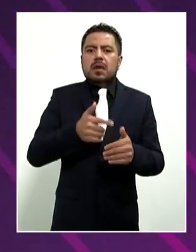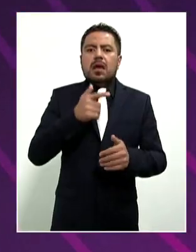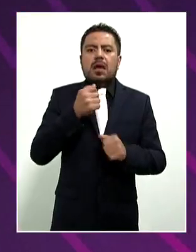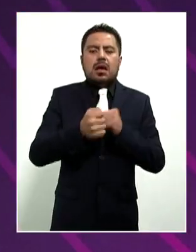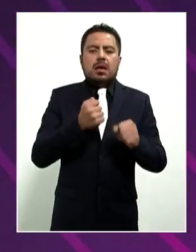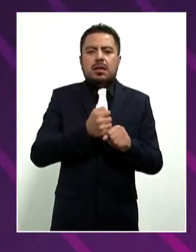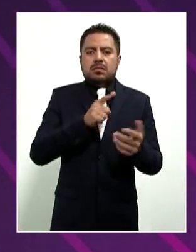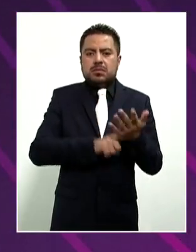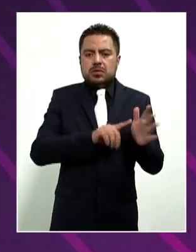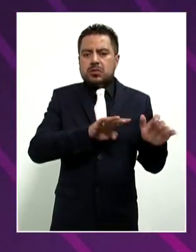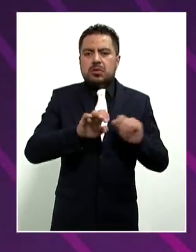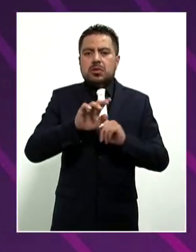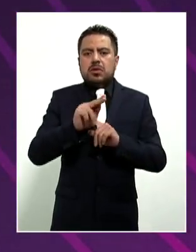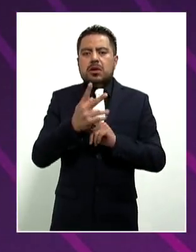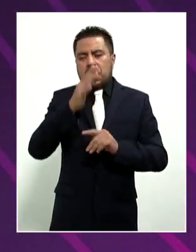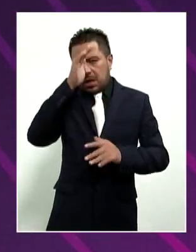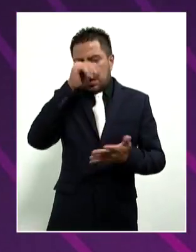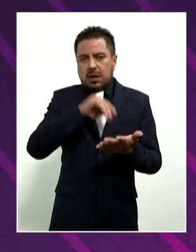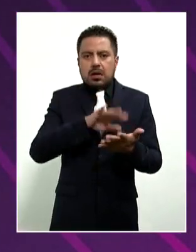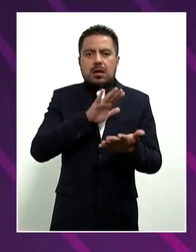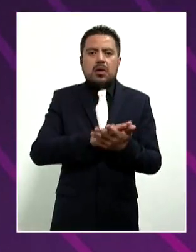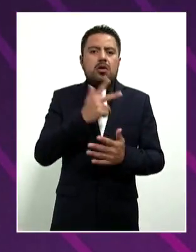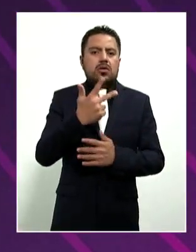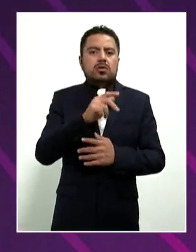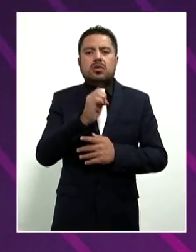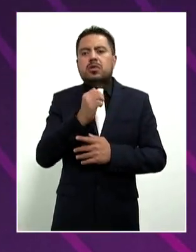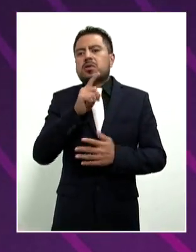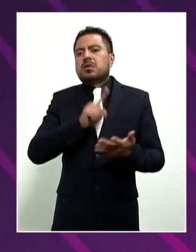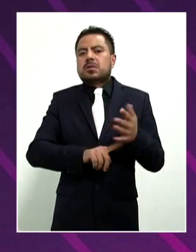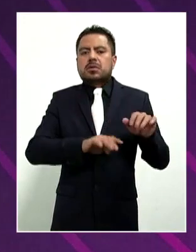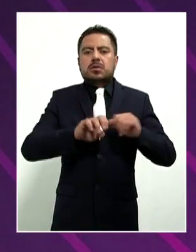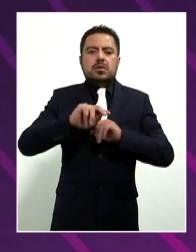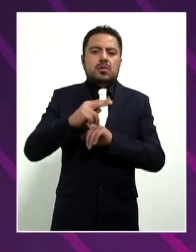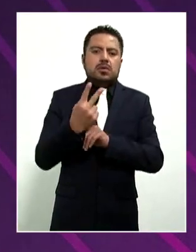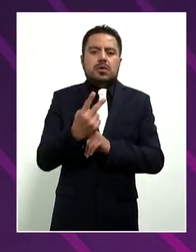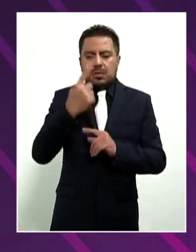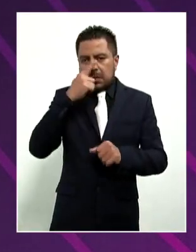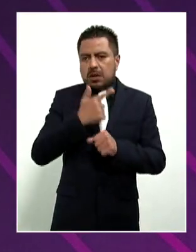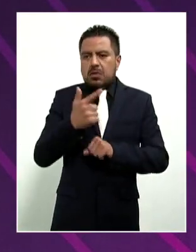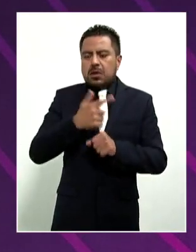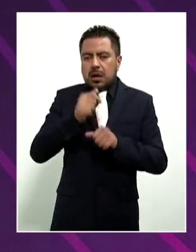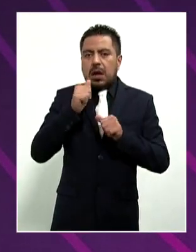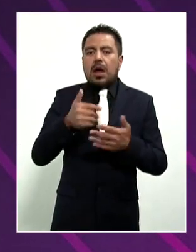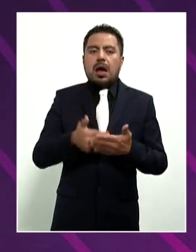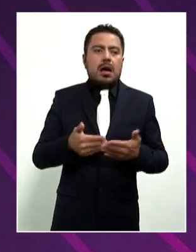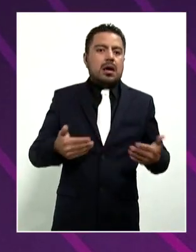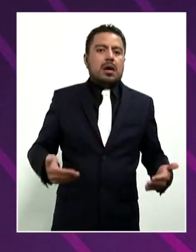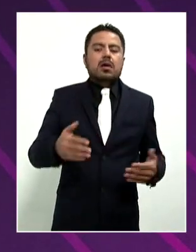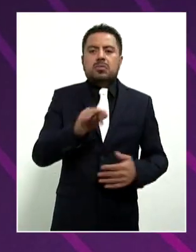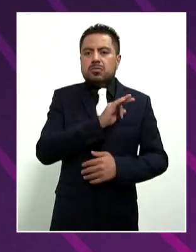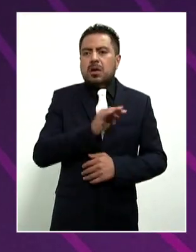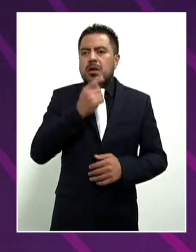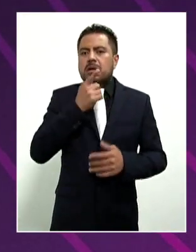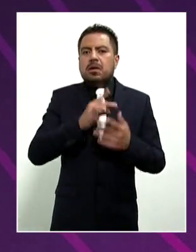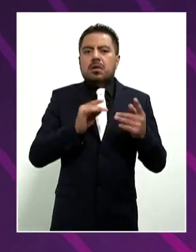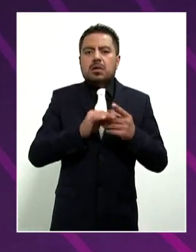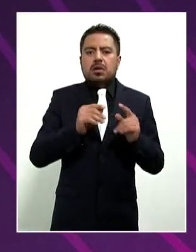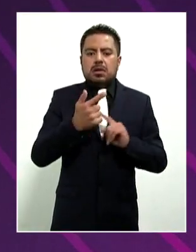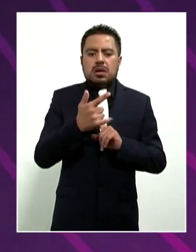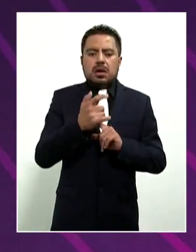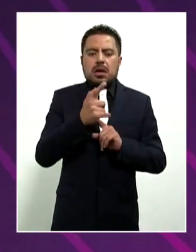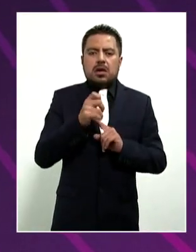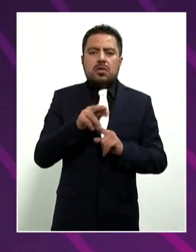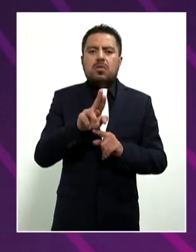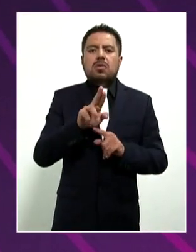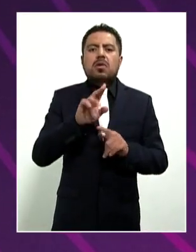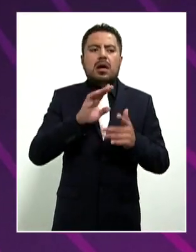año 92, que se firman los acuerdos del 8 de octubre del 92 para el retorno colectivo y organizado a Guatemala. Y ahora ya se puede decir que el ACNUR fue